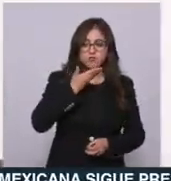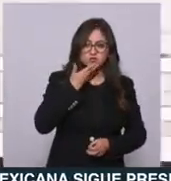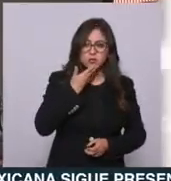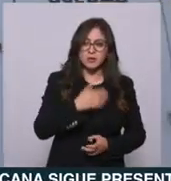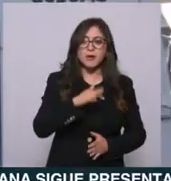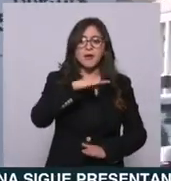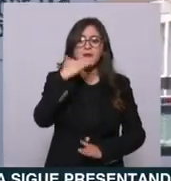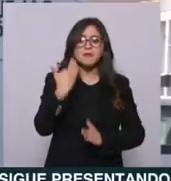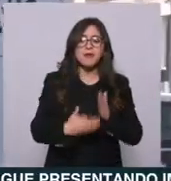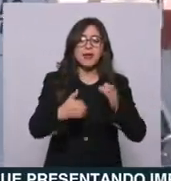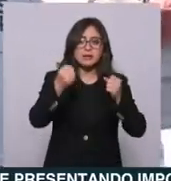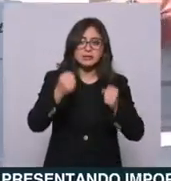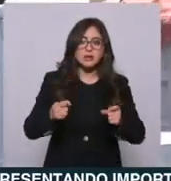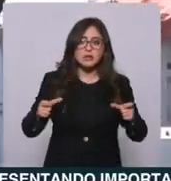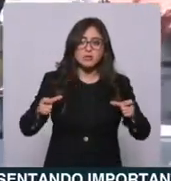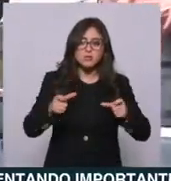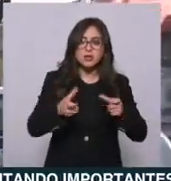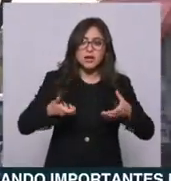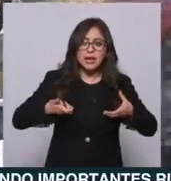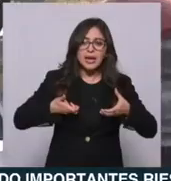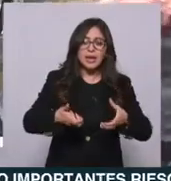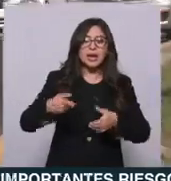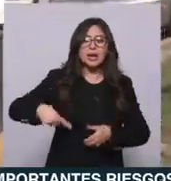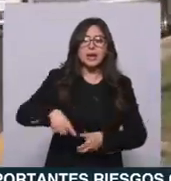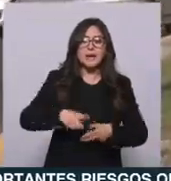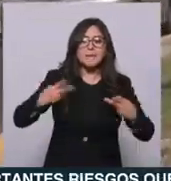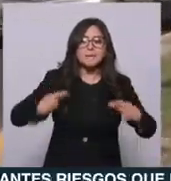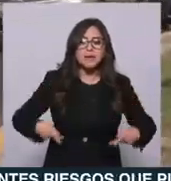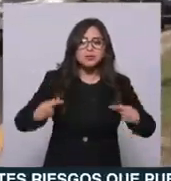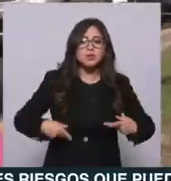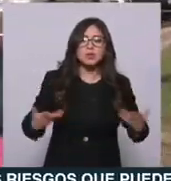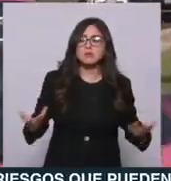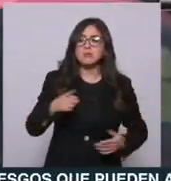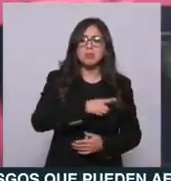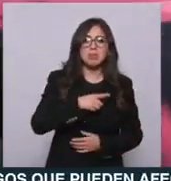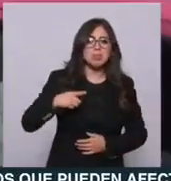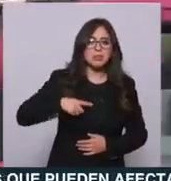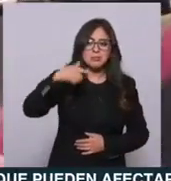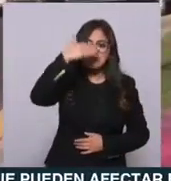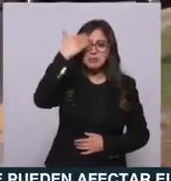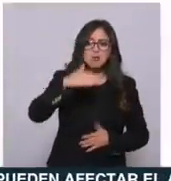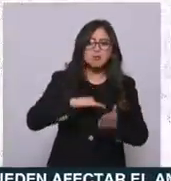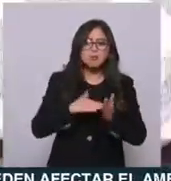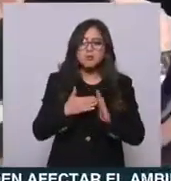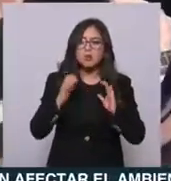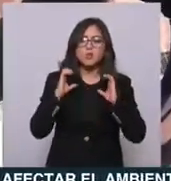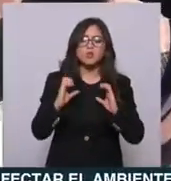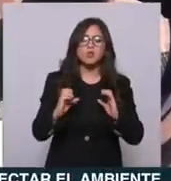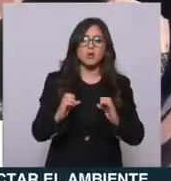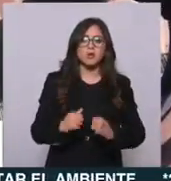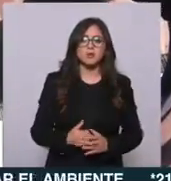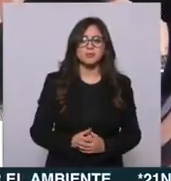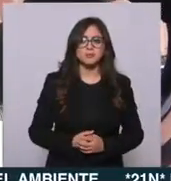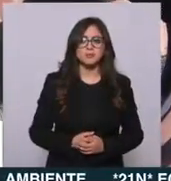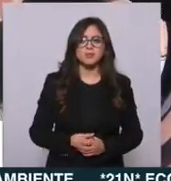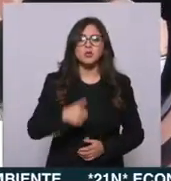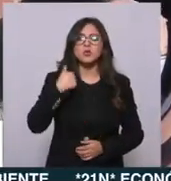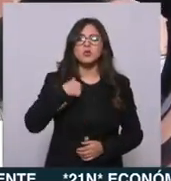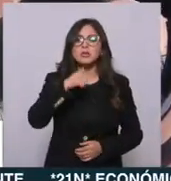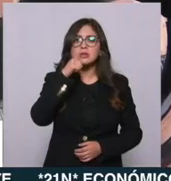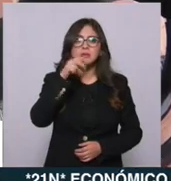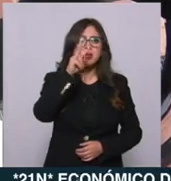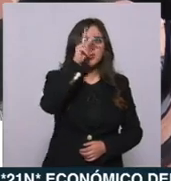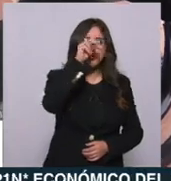de seguridad en los cruceros ocasiona que los conductores tomen sus propias medidas de precaución. A veces observo de ambos